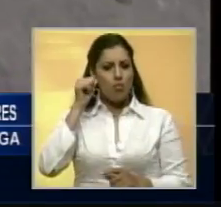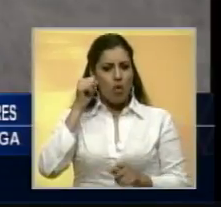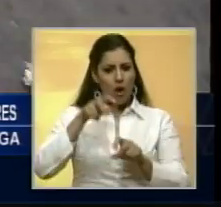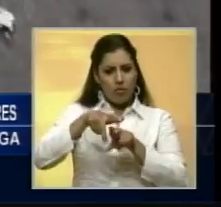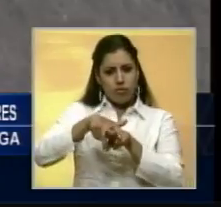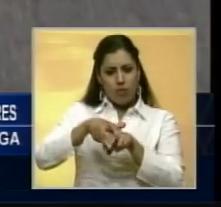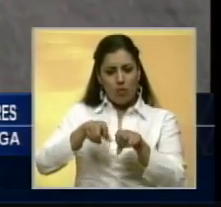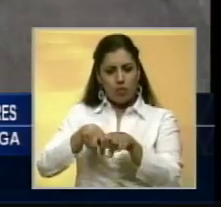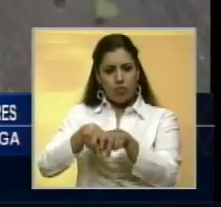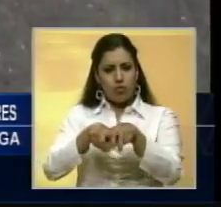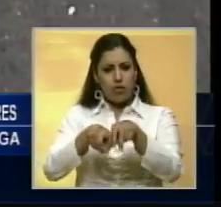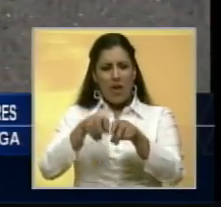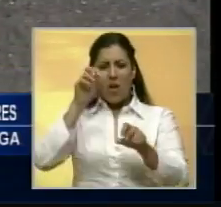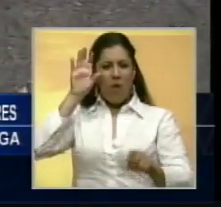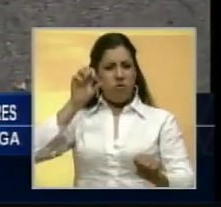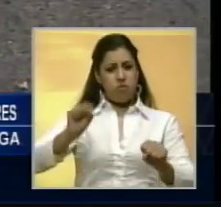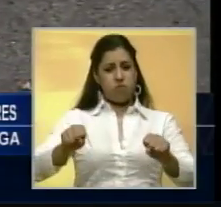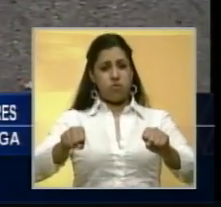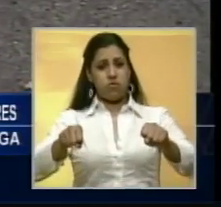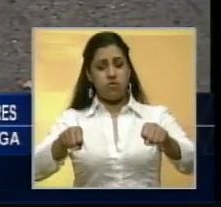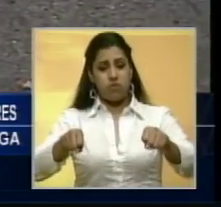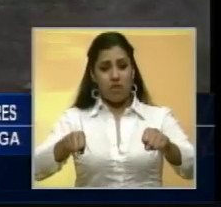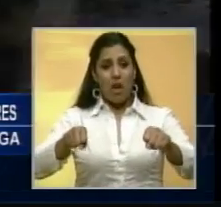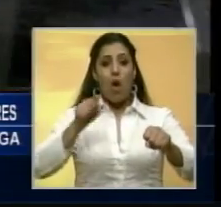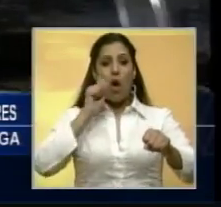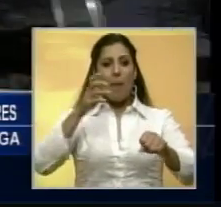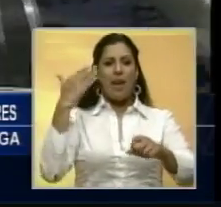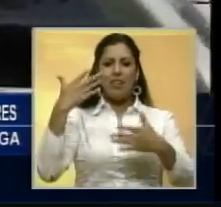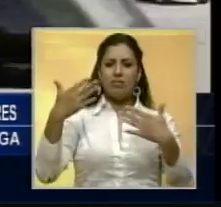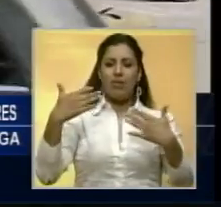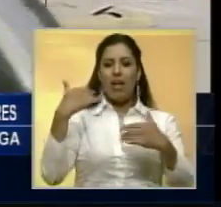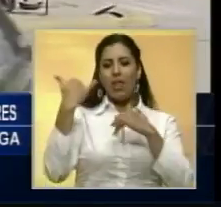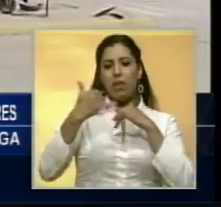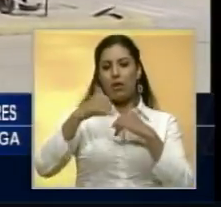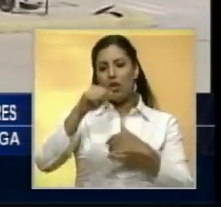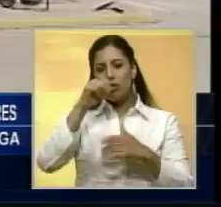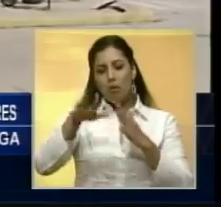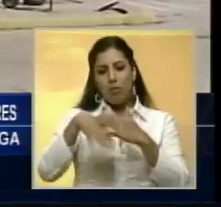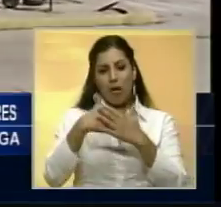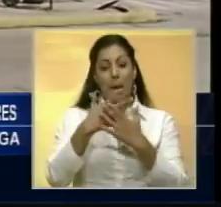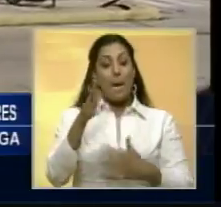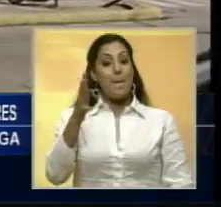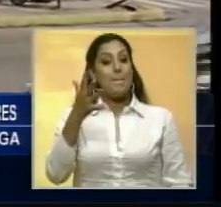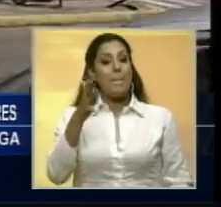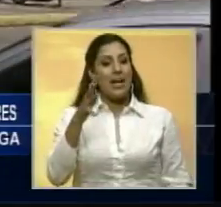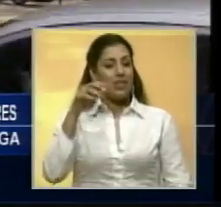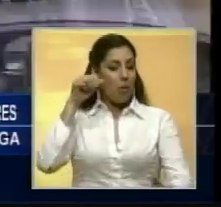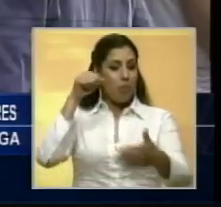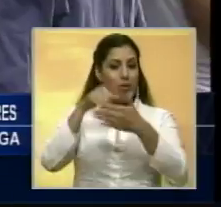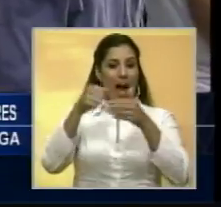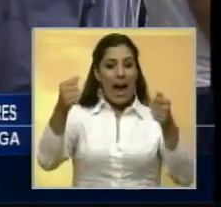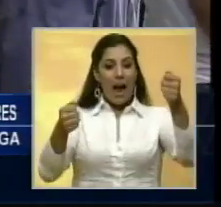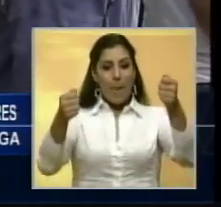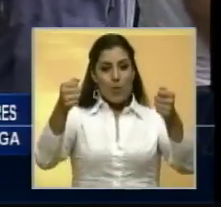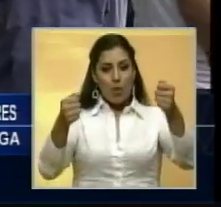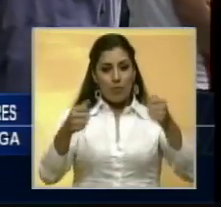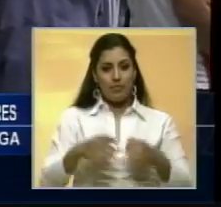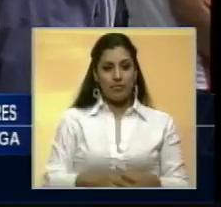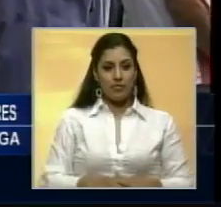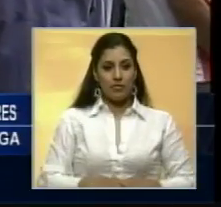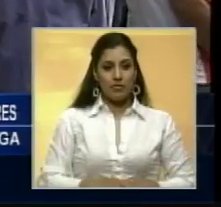su motocicleta a exceso de velocidad tras haber estado compartiendo en una celebración y presuntamente colisionó con un vehículo